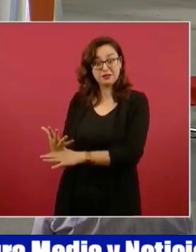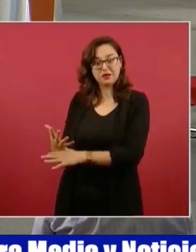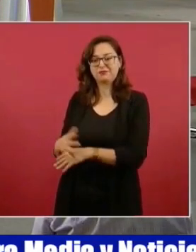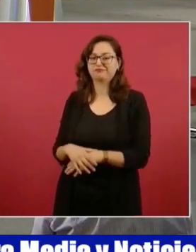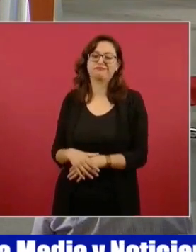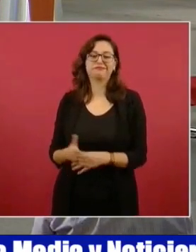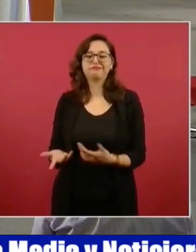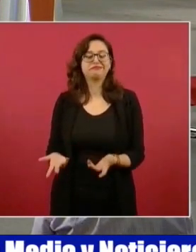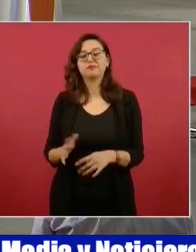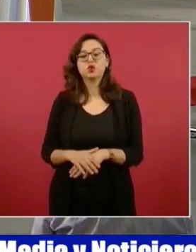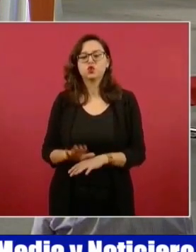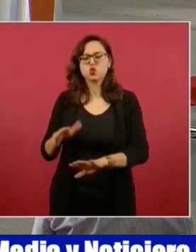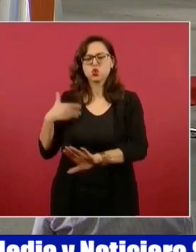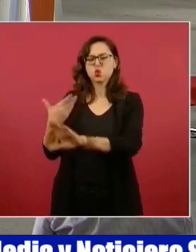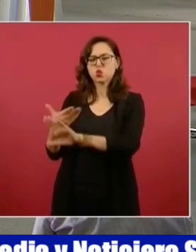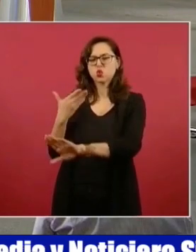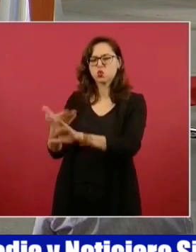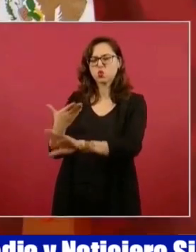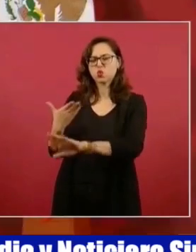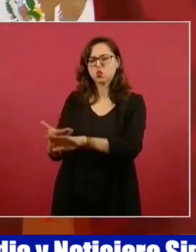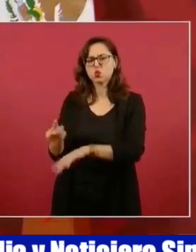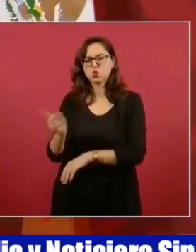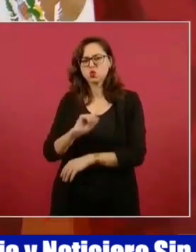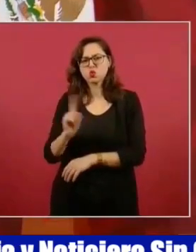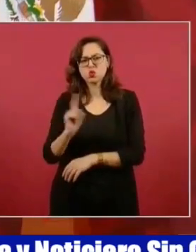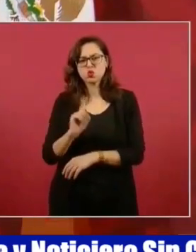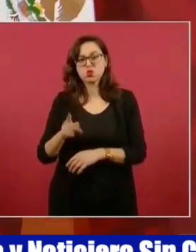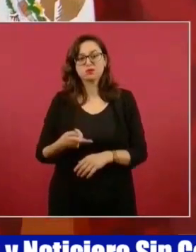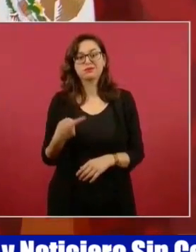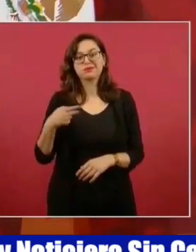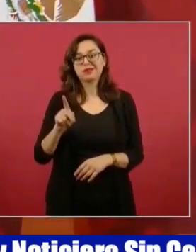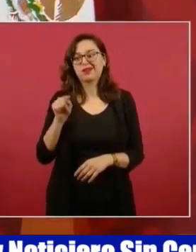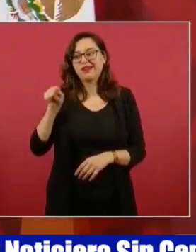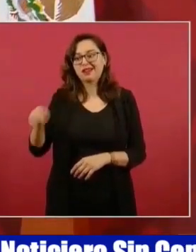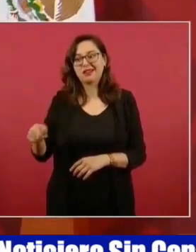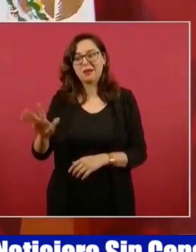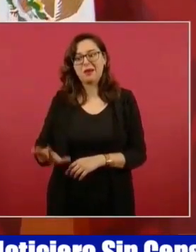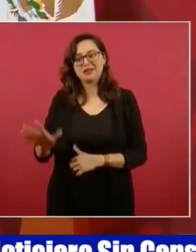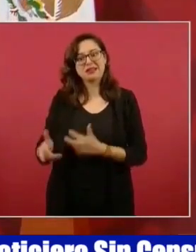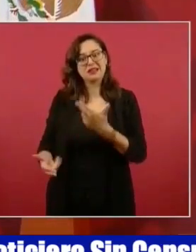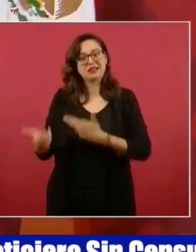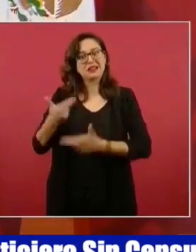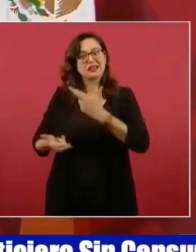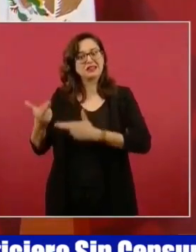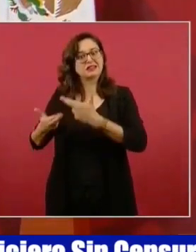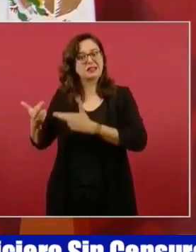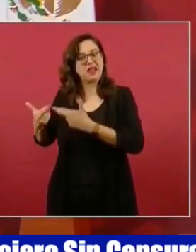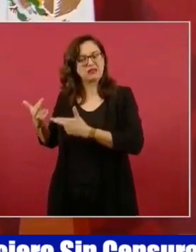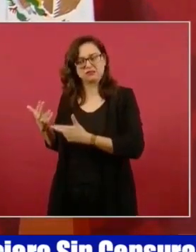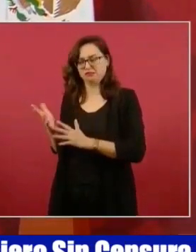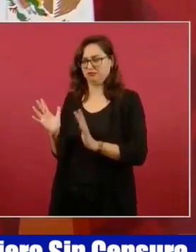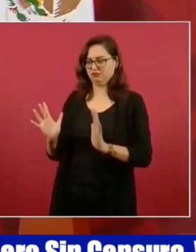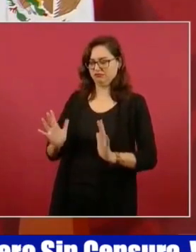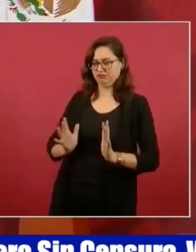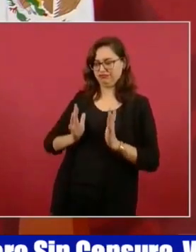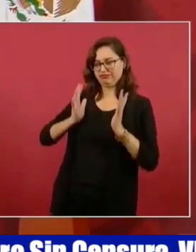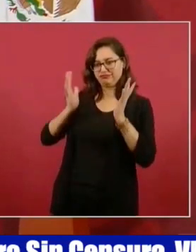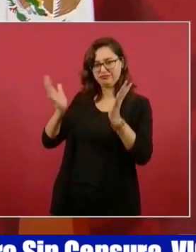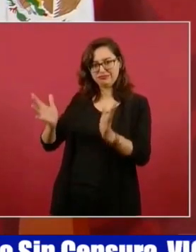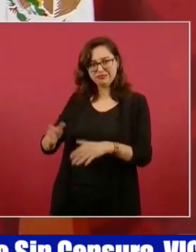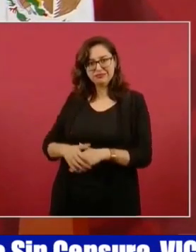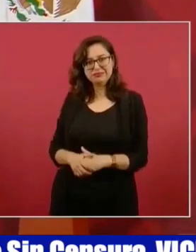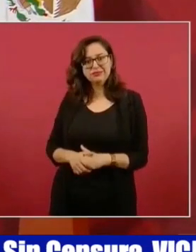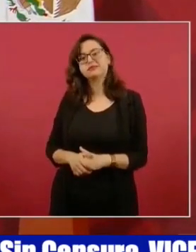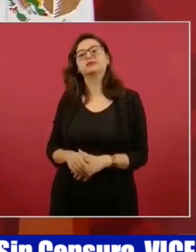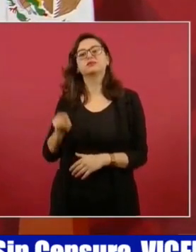Y no es que la traiga con Carmen Aristegui, es que está involucionando. Estaba yo recordando de